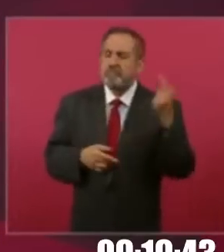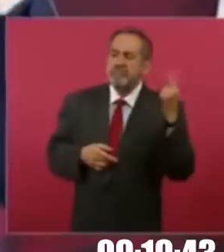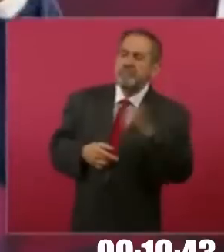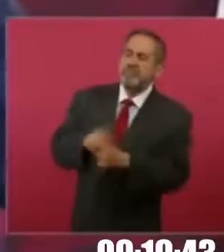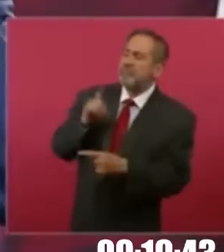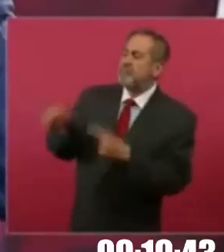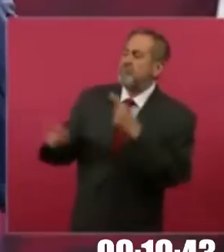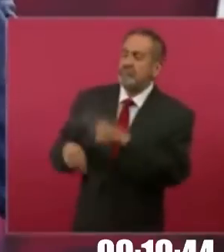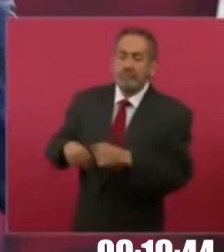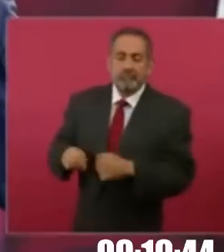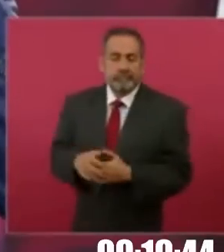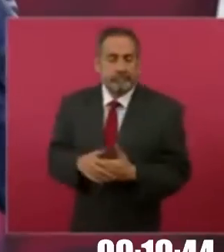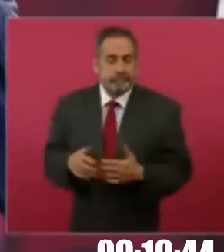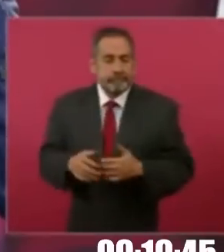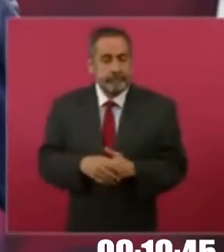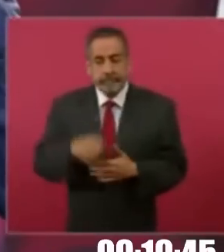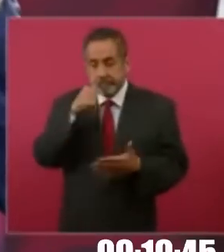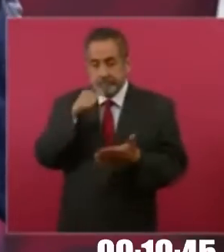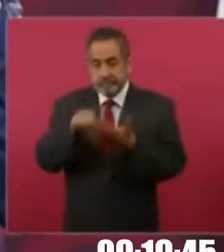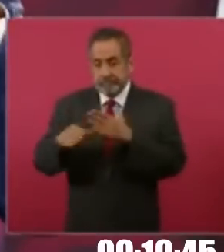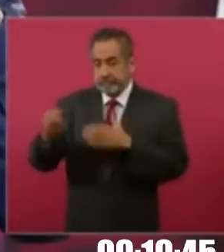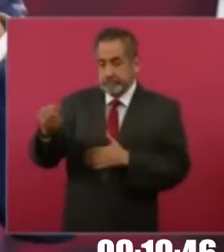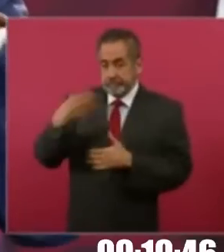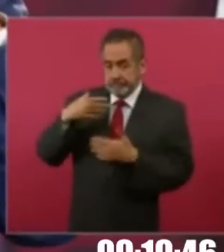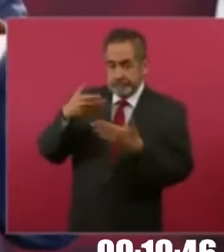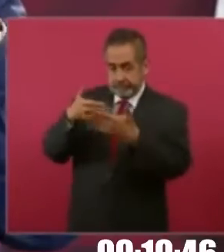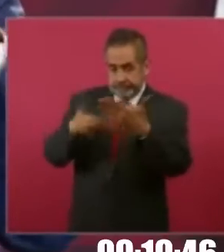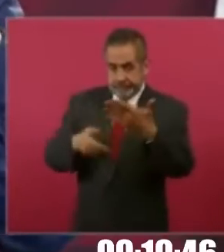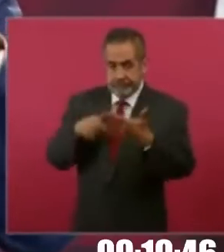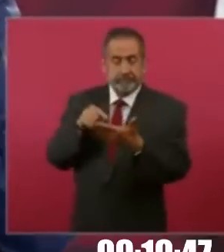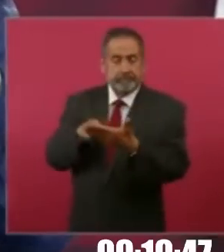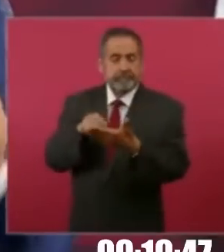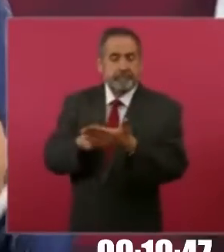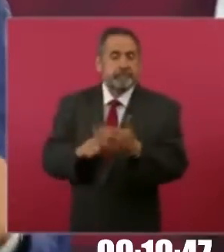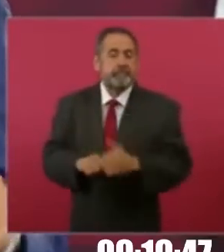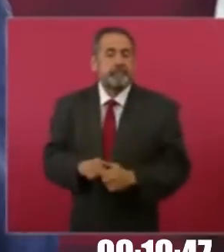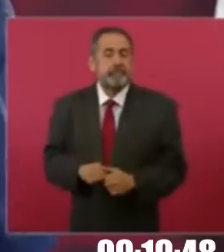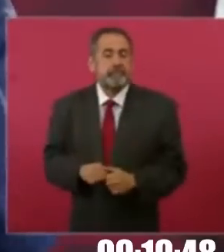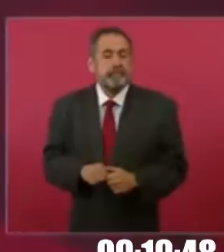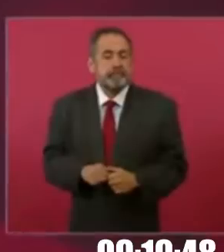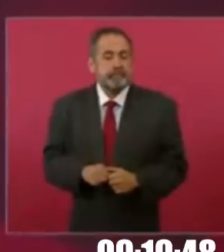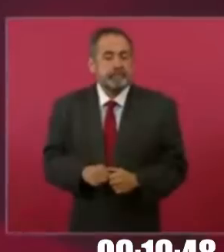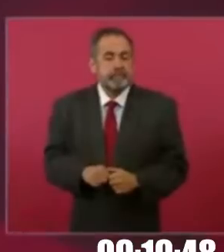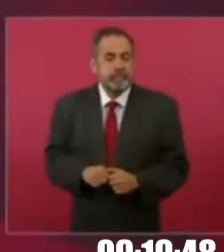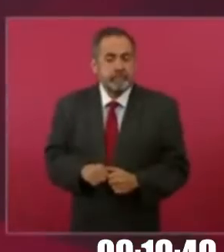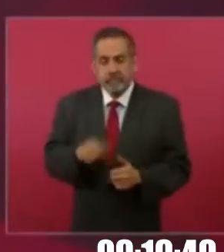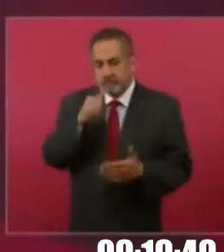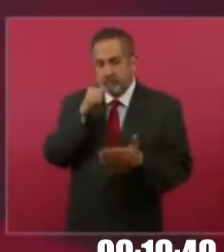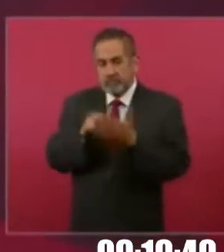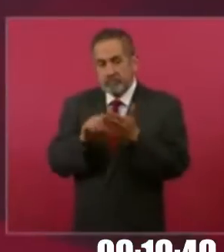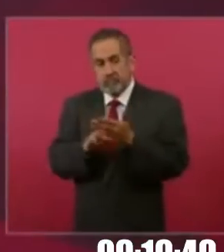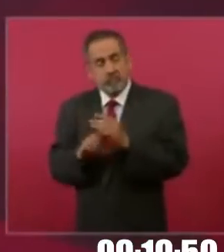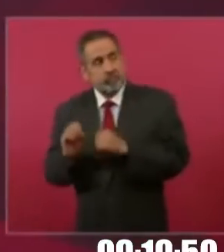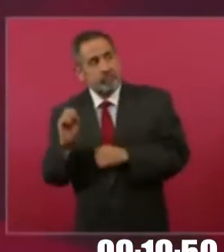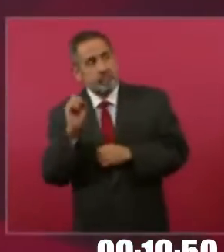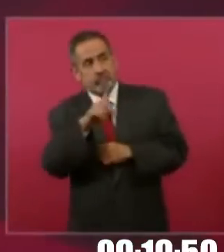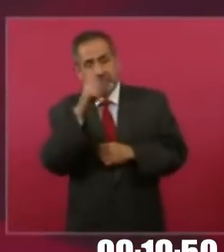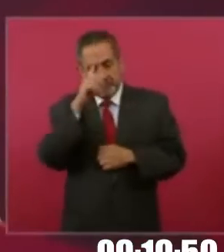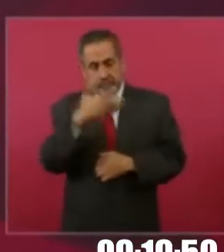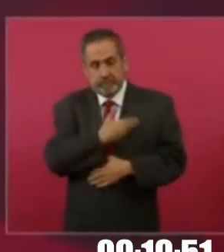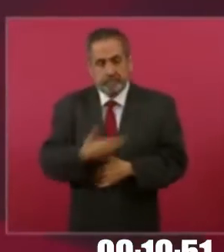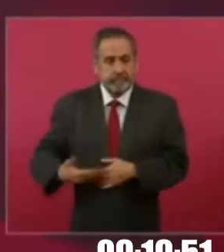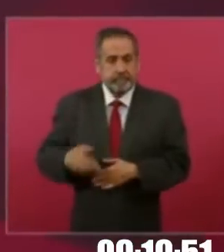Ayer me mandaron una carta que se quiere enviar al presidente biden